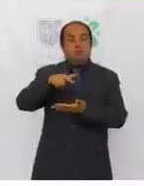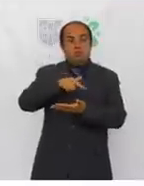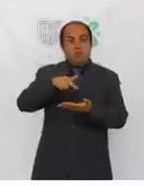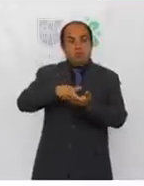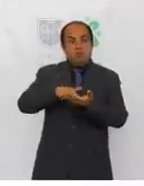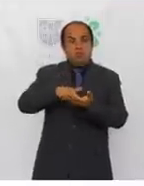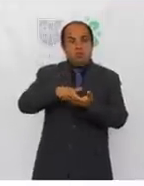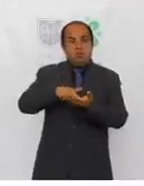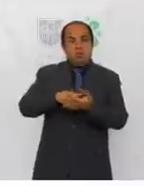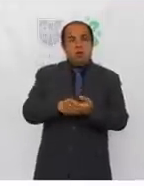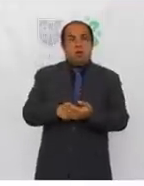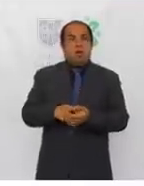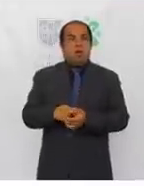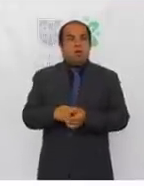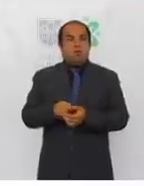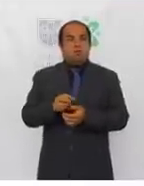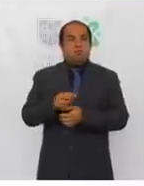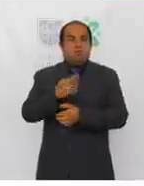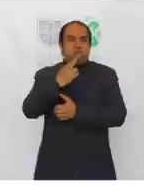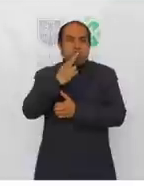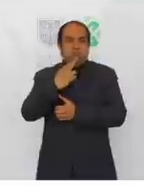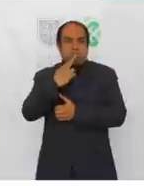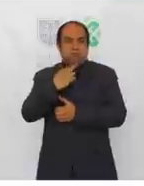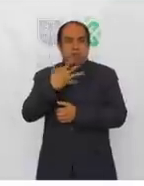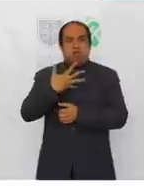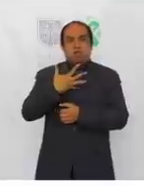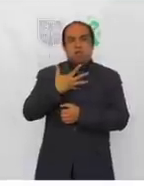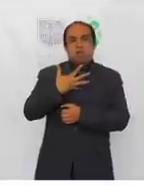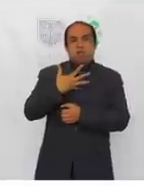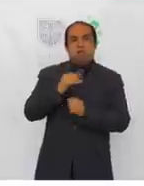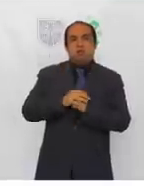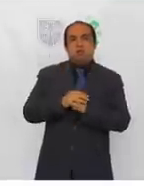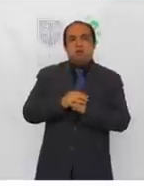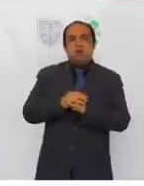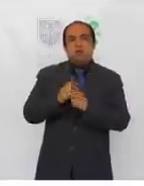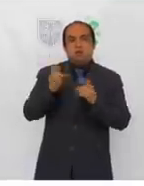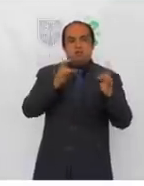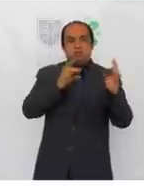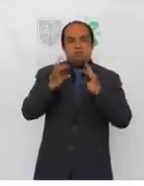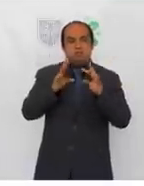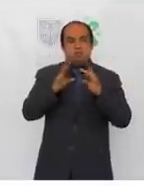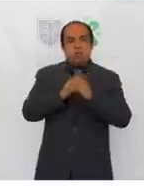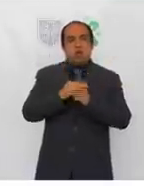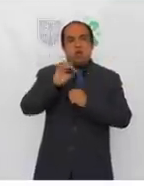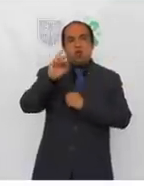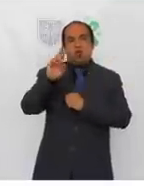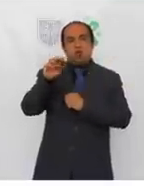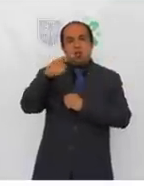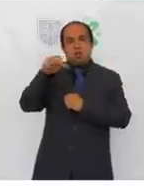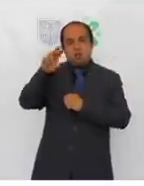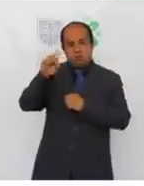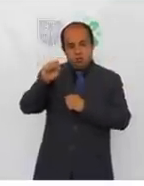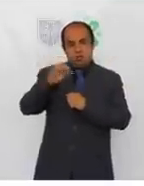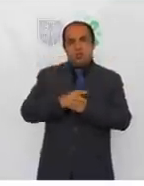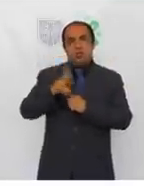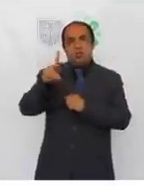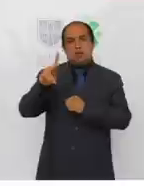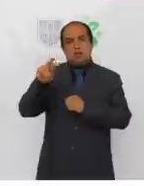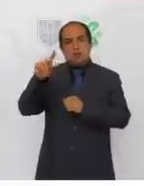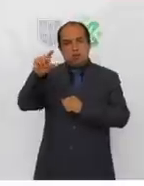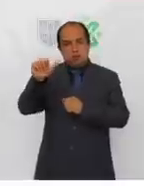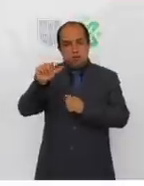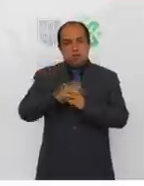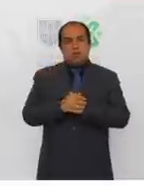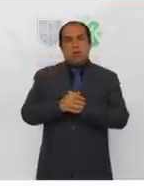donde van a, por un lado, transferir lo que es orgánicos y poda a ya las góndolas que